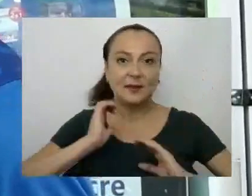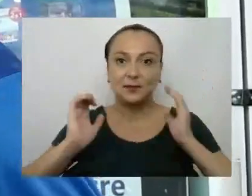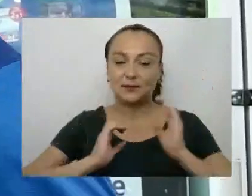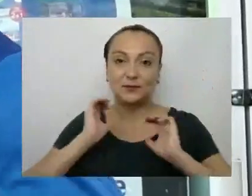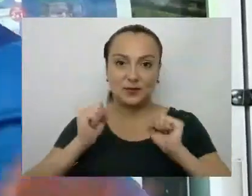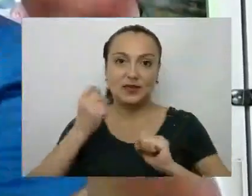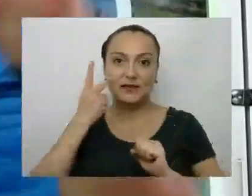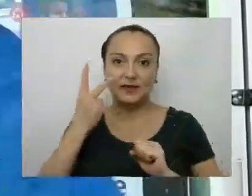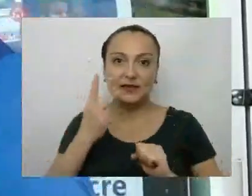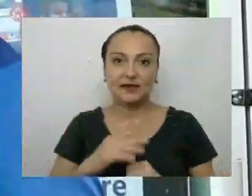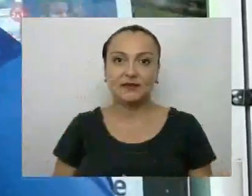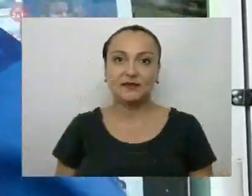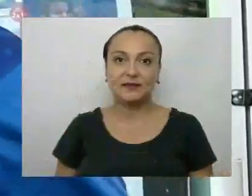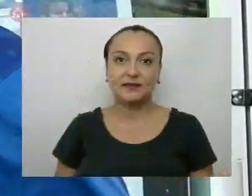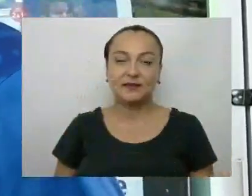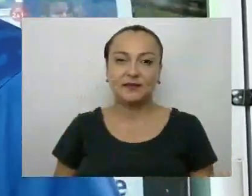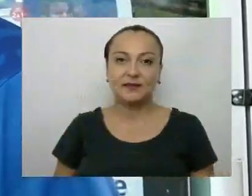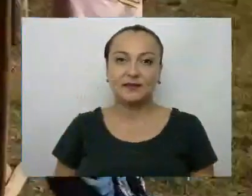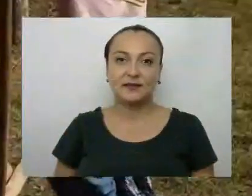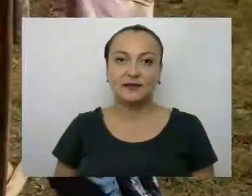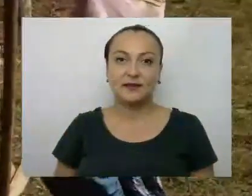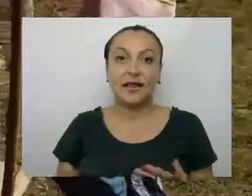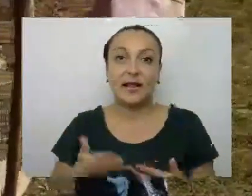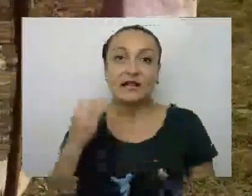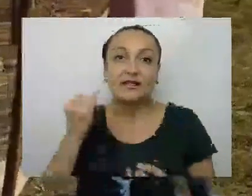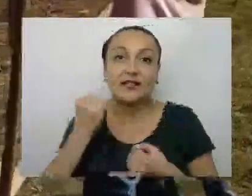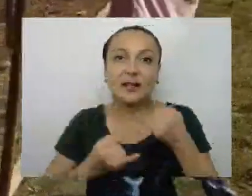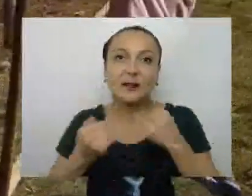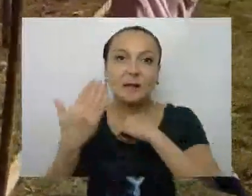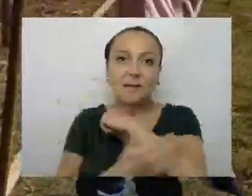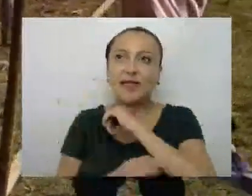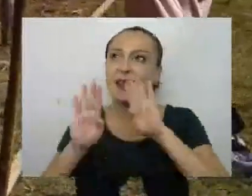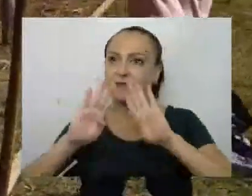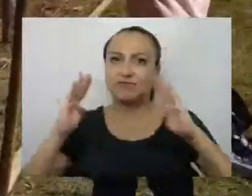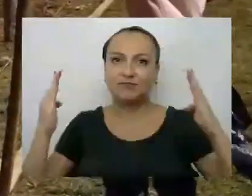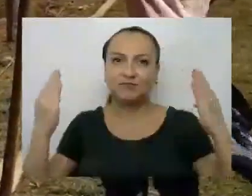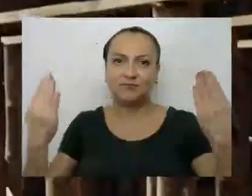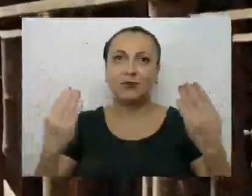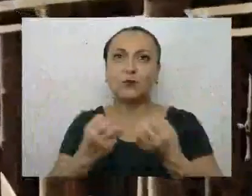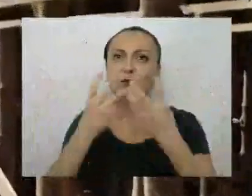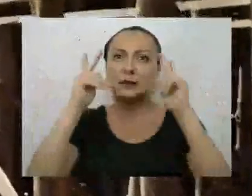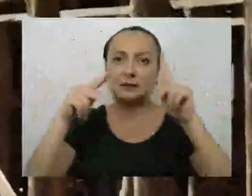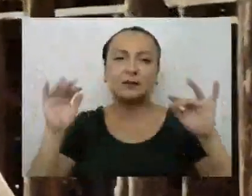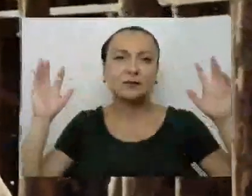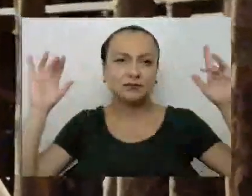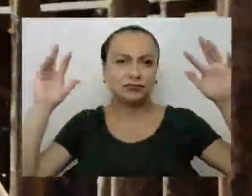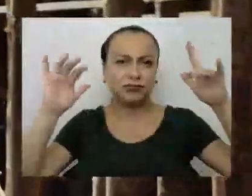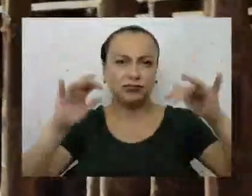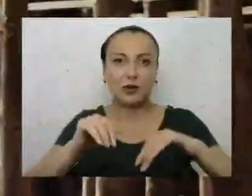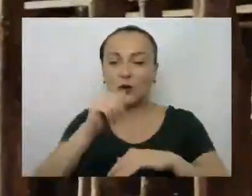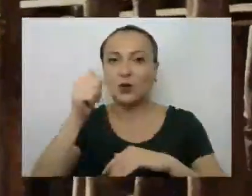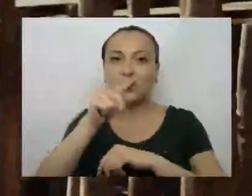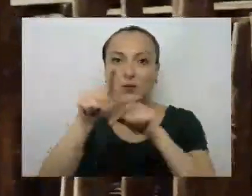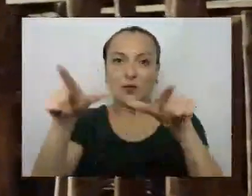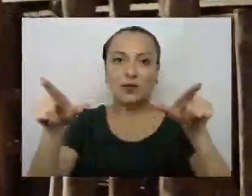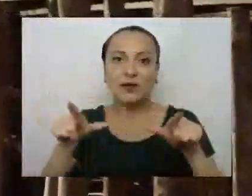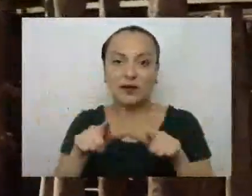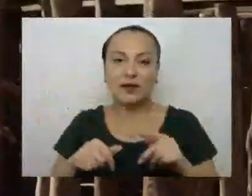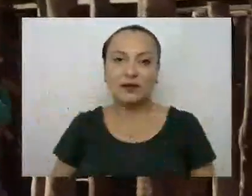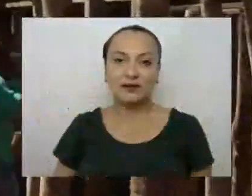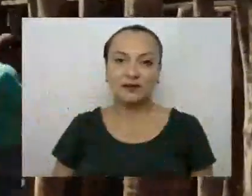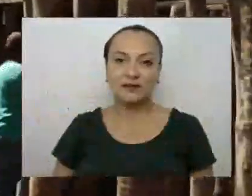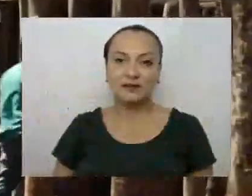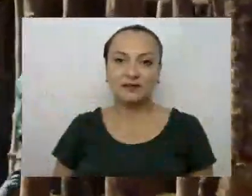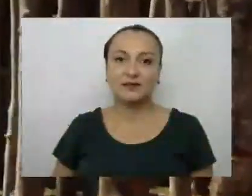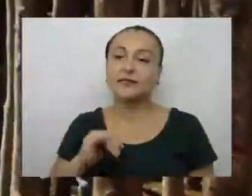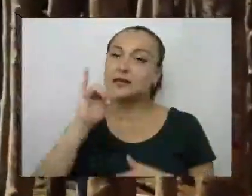por todos lados, ya que están ya casi que terminando el tablado, ya se ve bastante gente que está viniendo de otros lados, de otras provincias, por acá, bueno, obviamente San